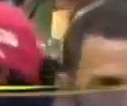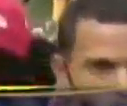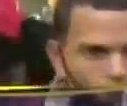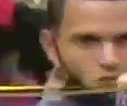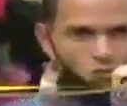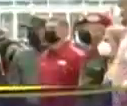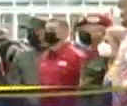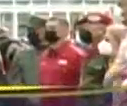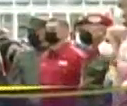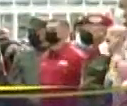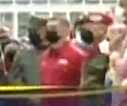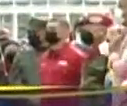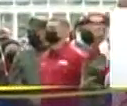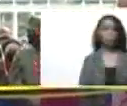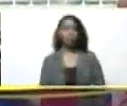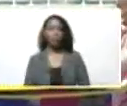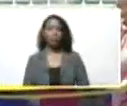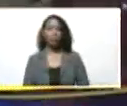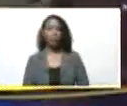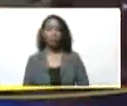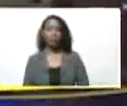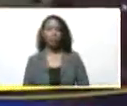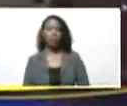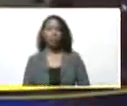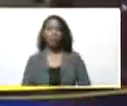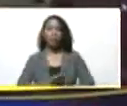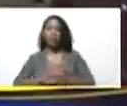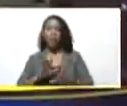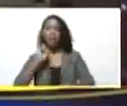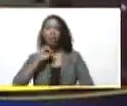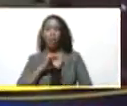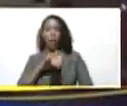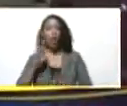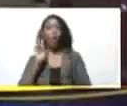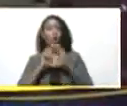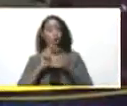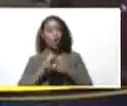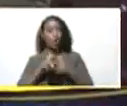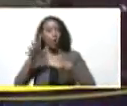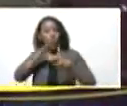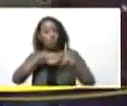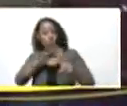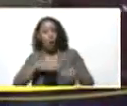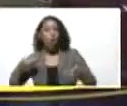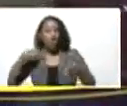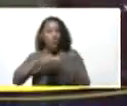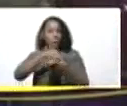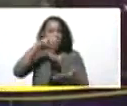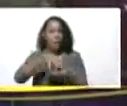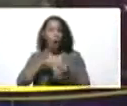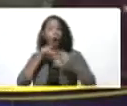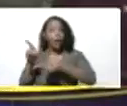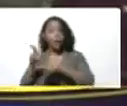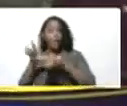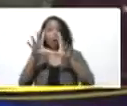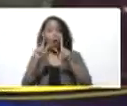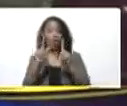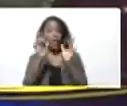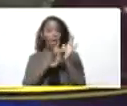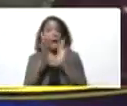Ya la historia la conocemos. Conspiración, golpe de Estado, eso sí fue un golpe de Estado, el del 11 de